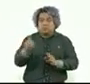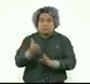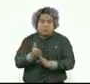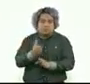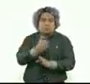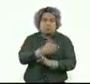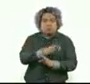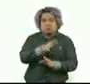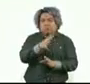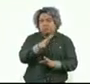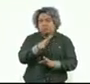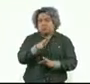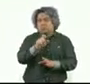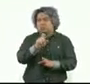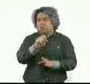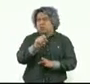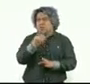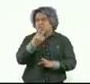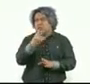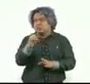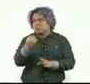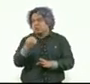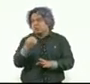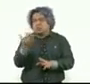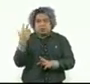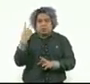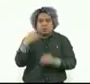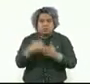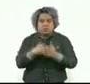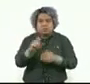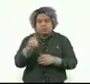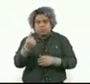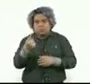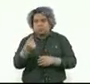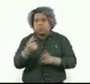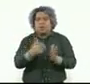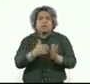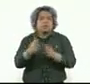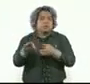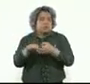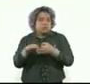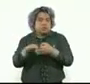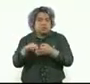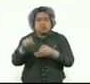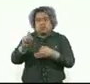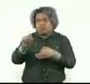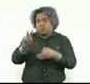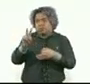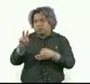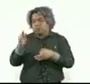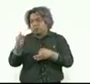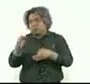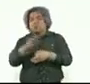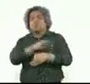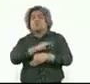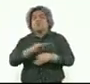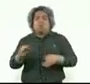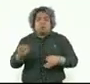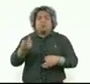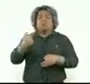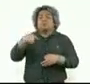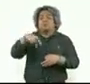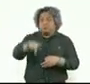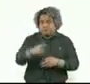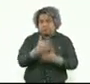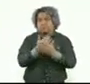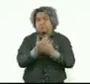por ahí de, si no mal recuerdo, como el 22 de octubre. Es decir, a partir de cerca del 22 de febrero podríamos ya comenzar con ese grupo. Vamos a estar informando,